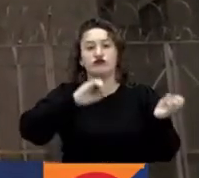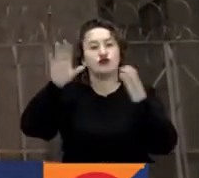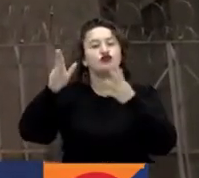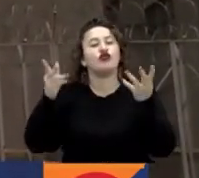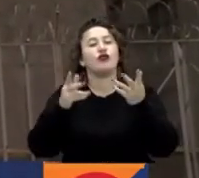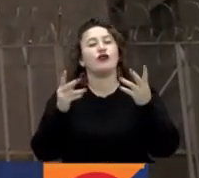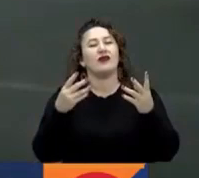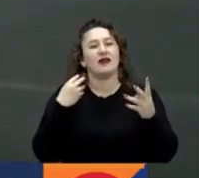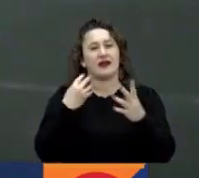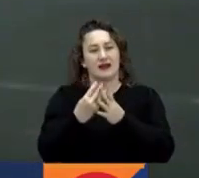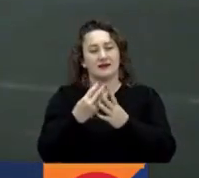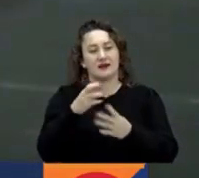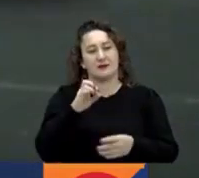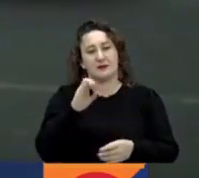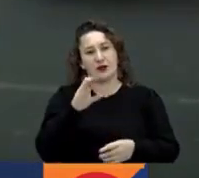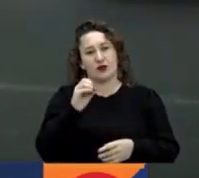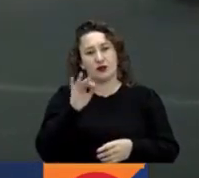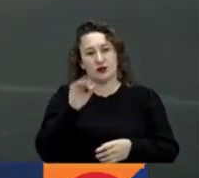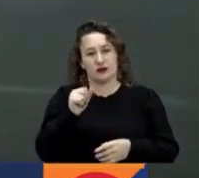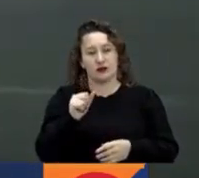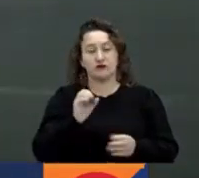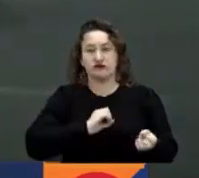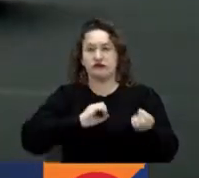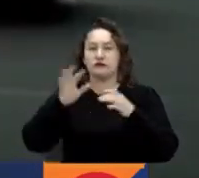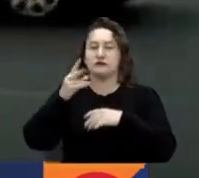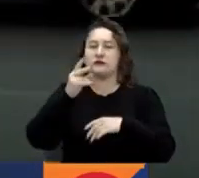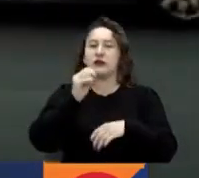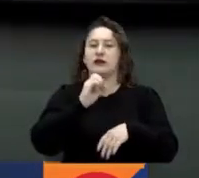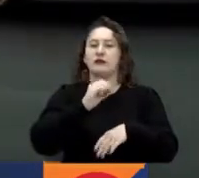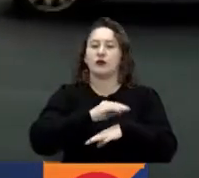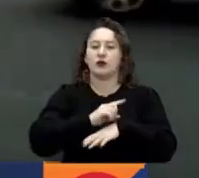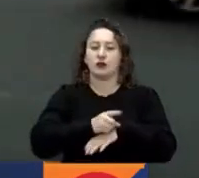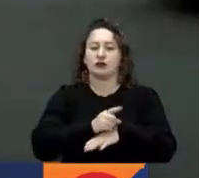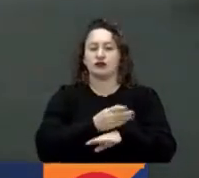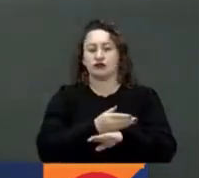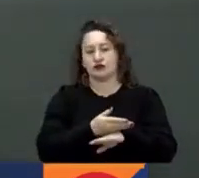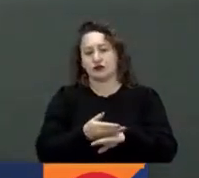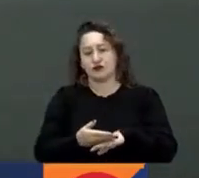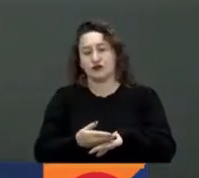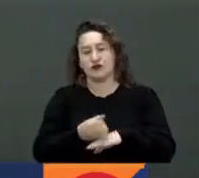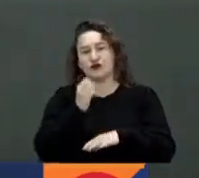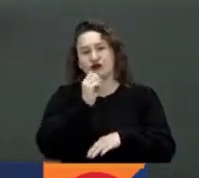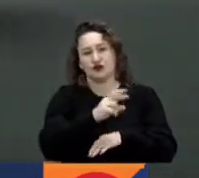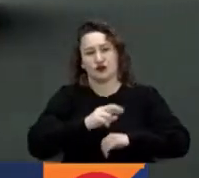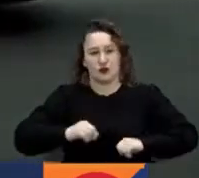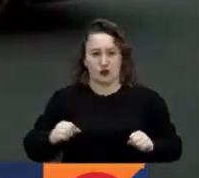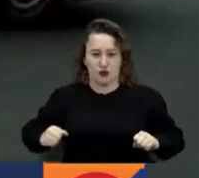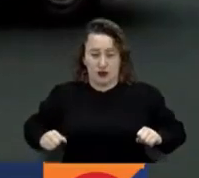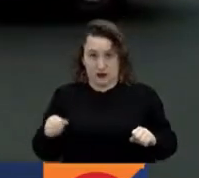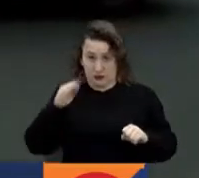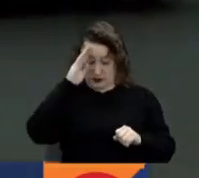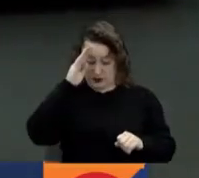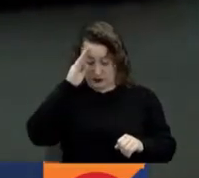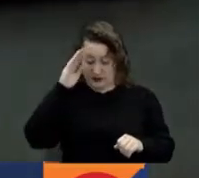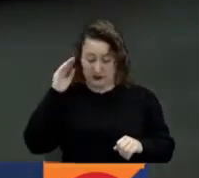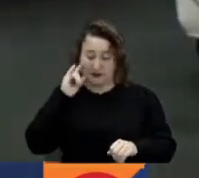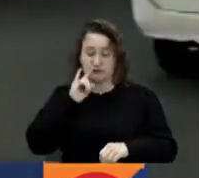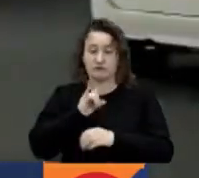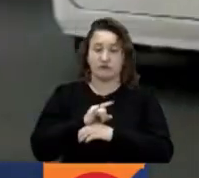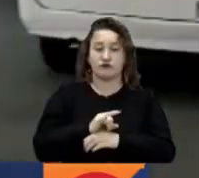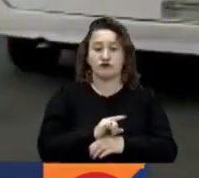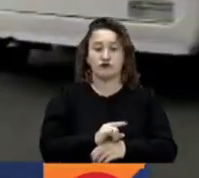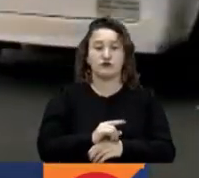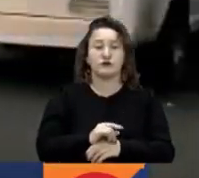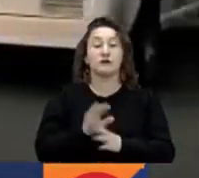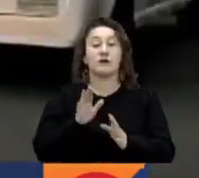Picota sobre su traslado. 20 minutos después salió de la cárcel en el sur de Bogotá, custodiado por la Policía Nacional en un vehículo de